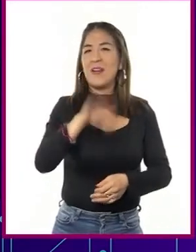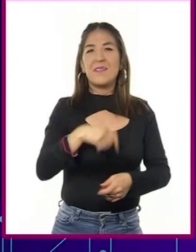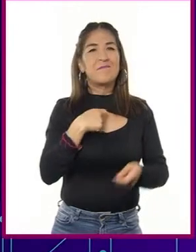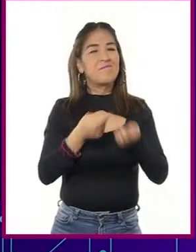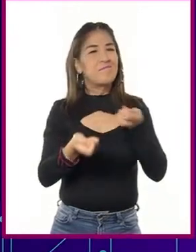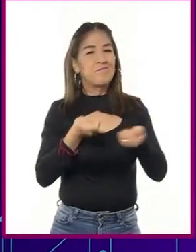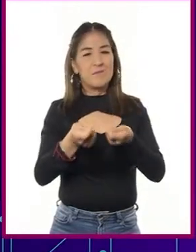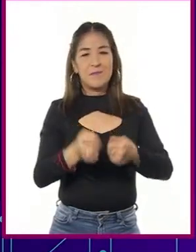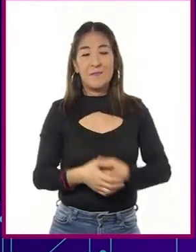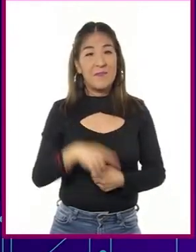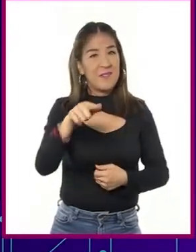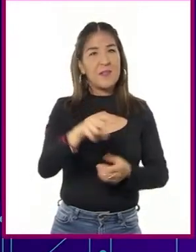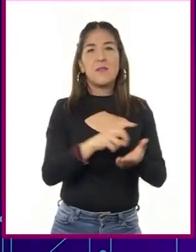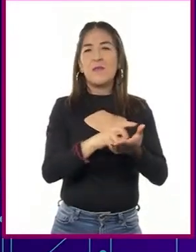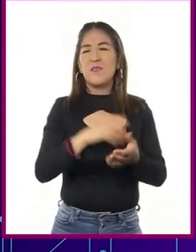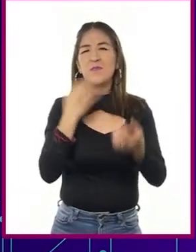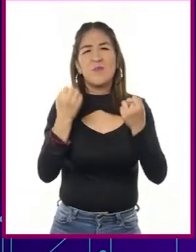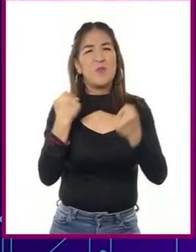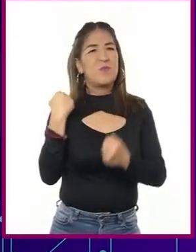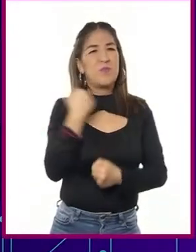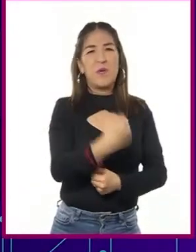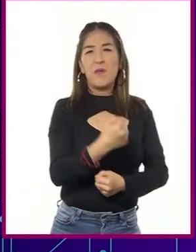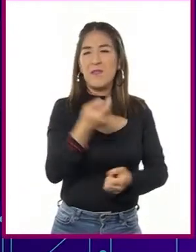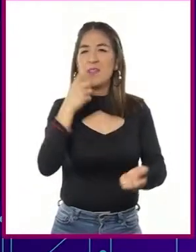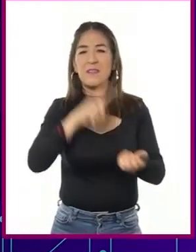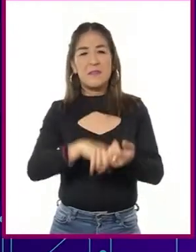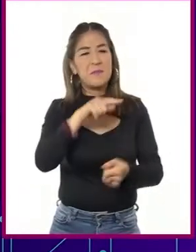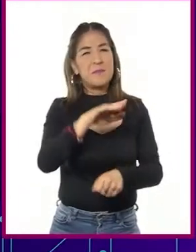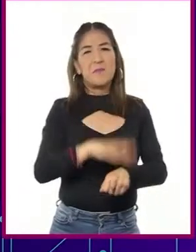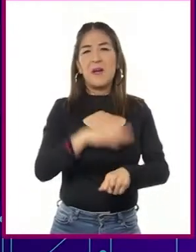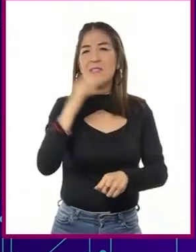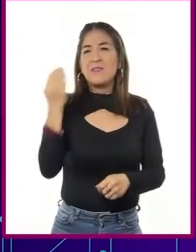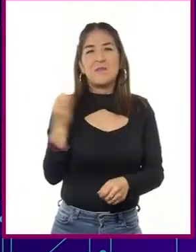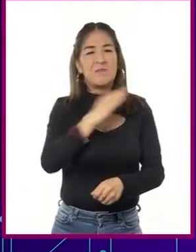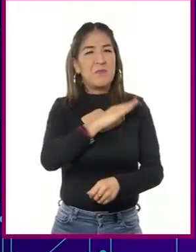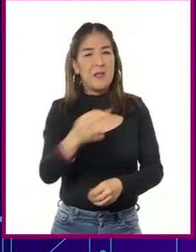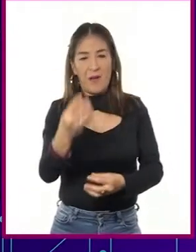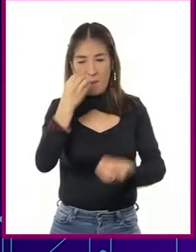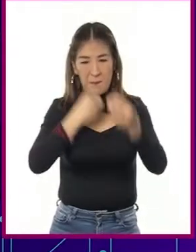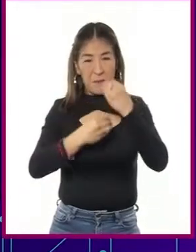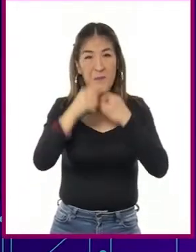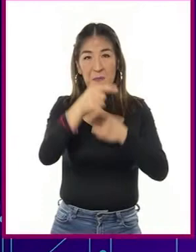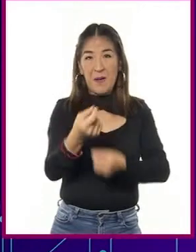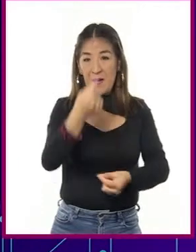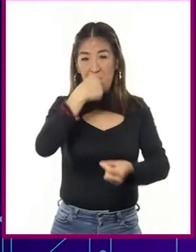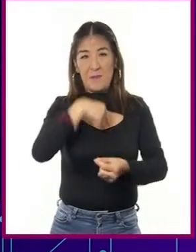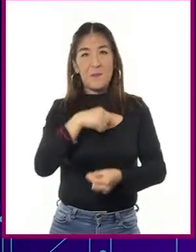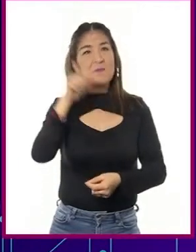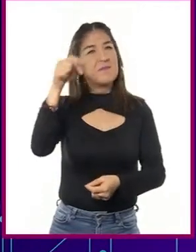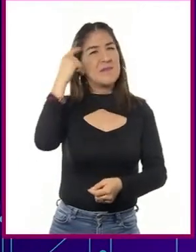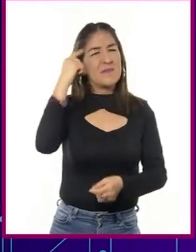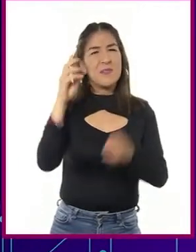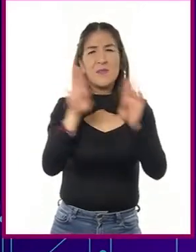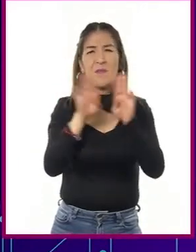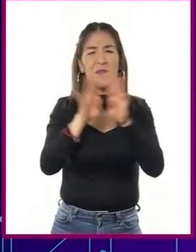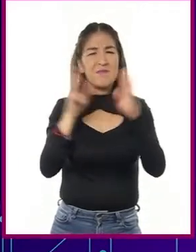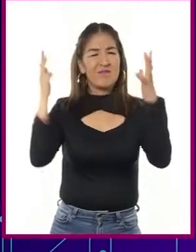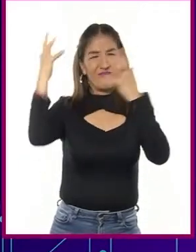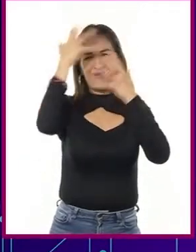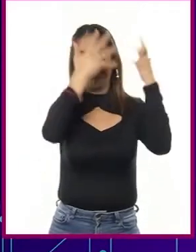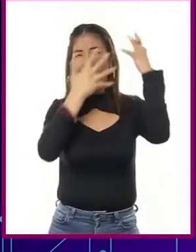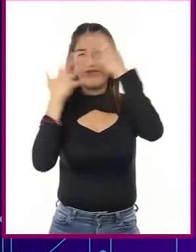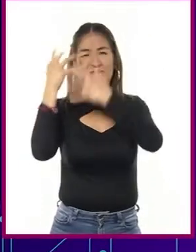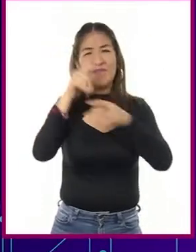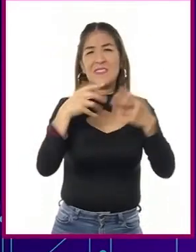Es una droga muy poderosa. Es una de las drogas más poderosas que te puedes meter. Altera la mente y las emociones. Se fabrica en